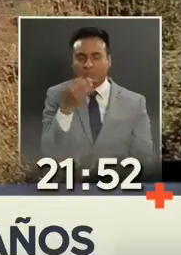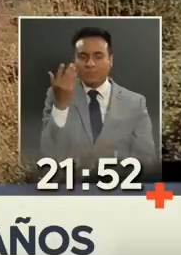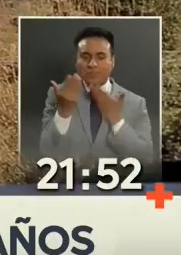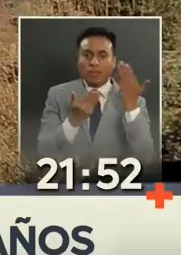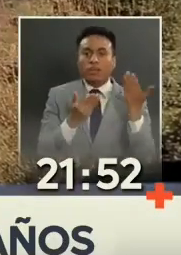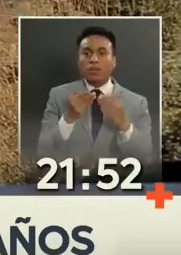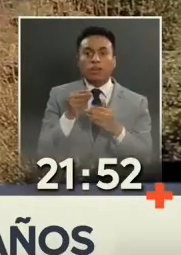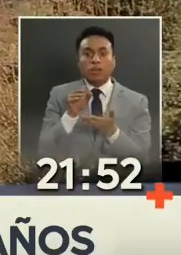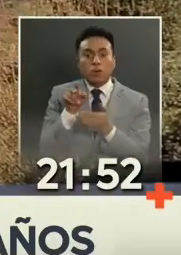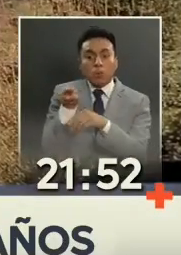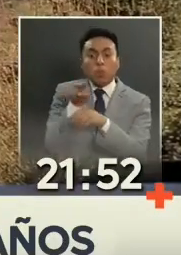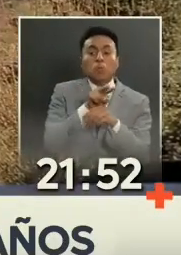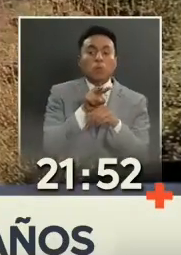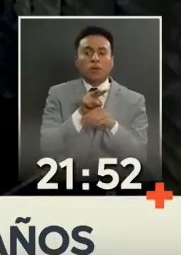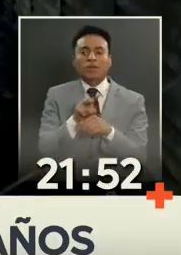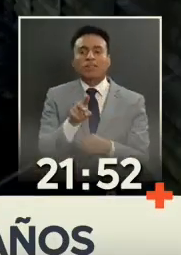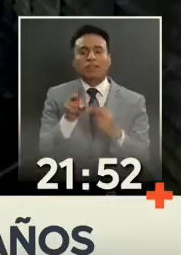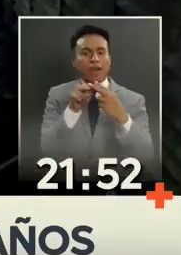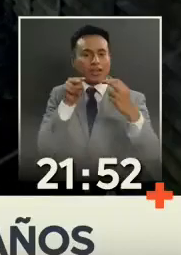Miradores como el de Tranapuente.